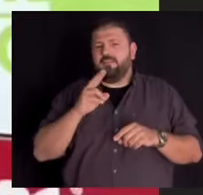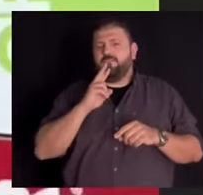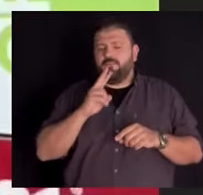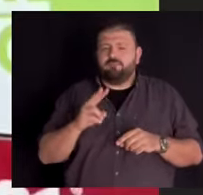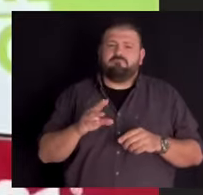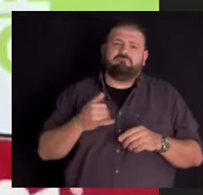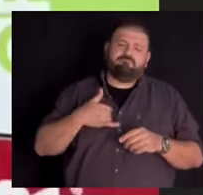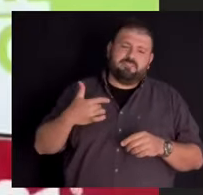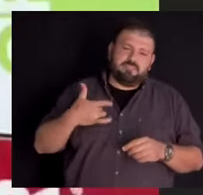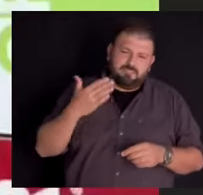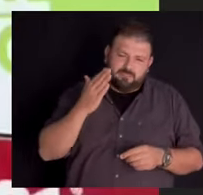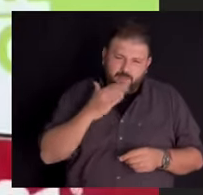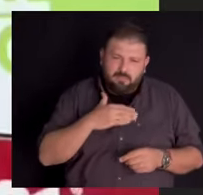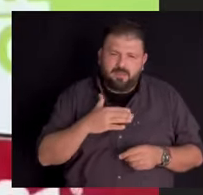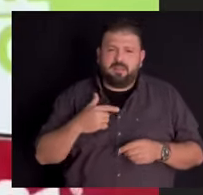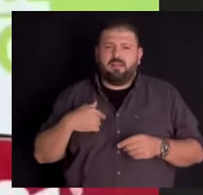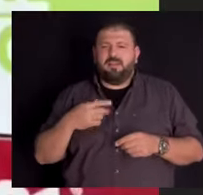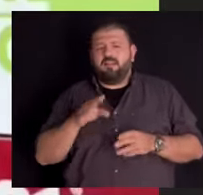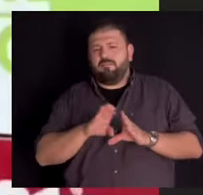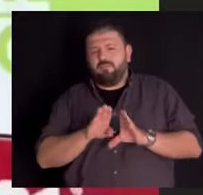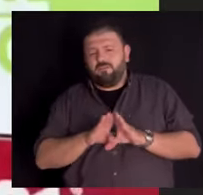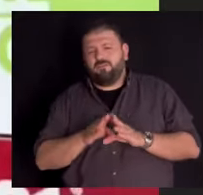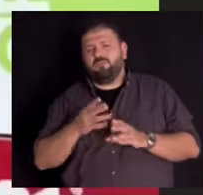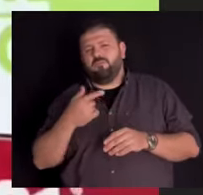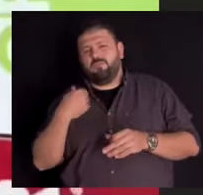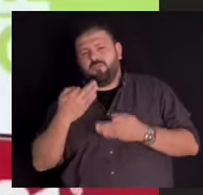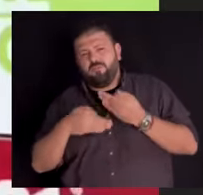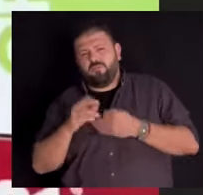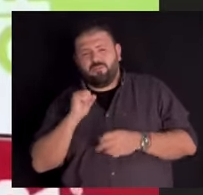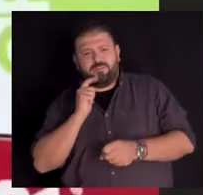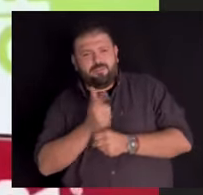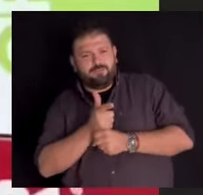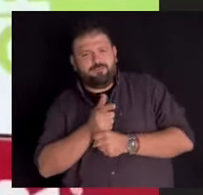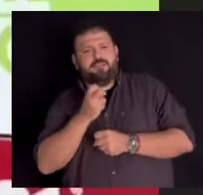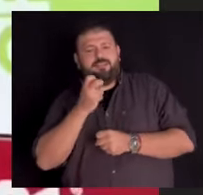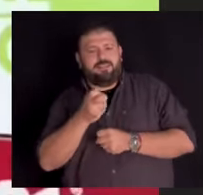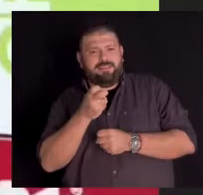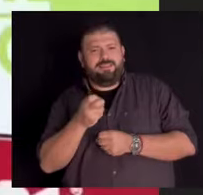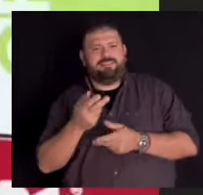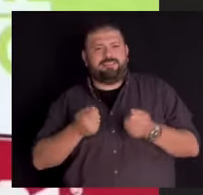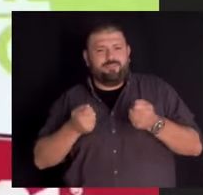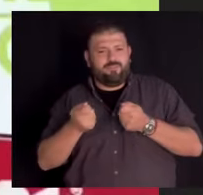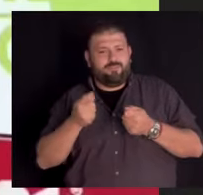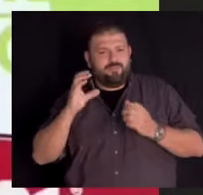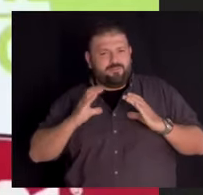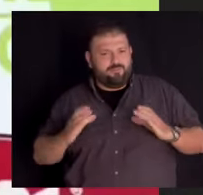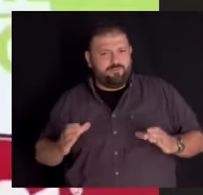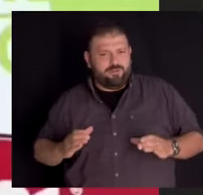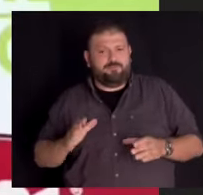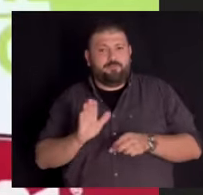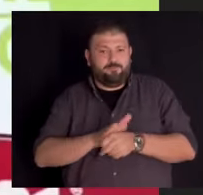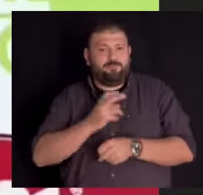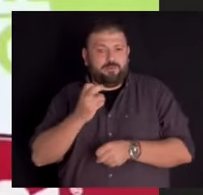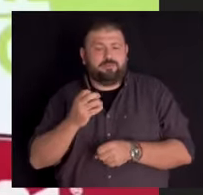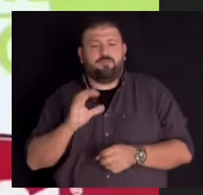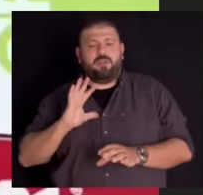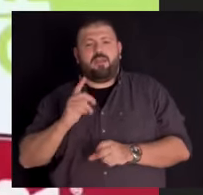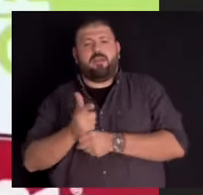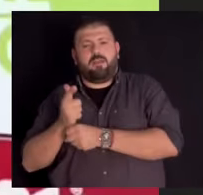comadrita, vengo deprimida. Entonces, la nutrición, como ven, puede ayudarnos a superar todos estos